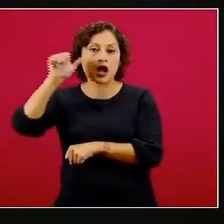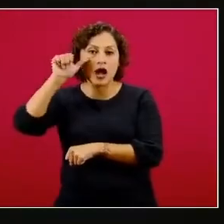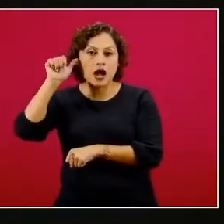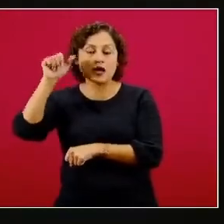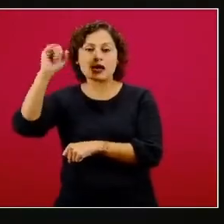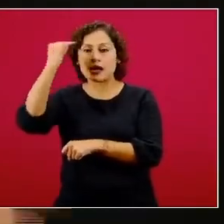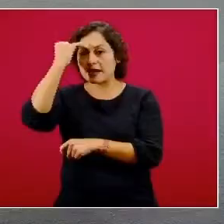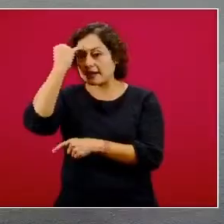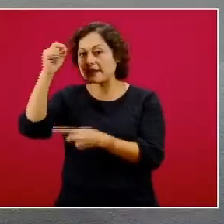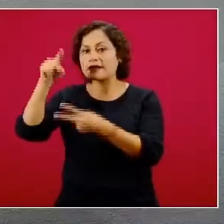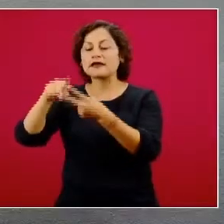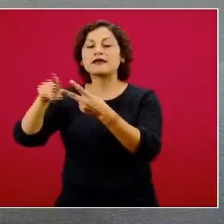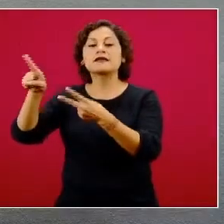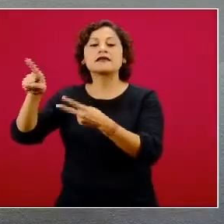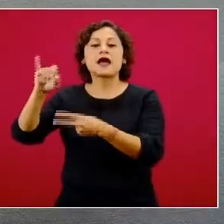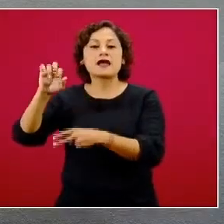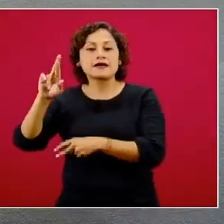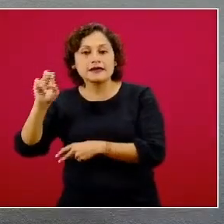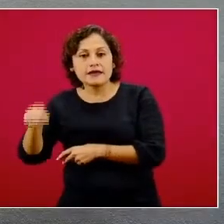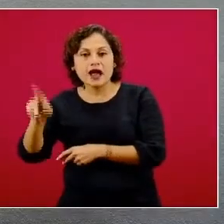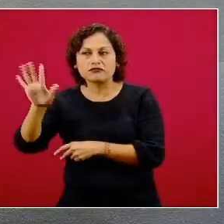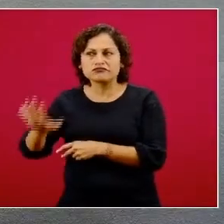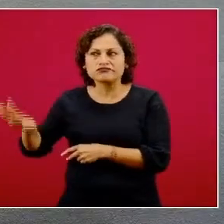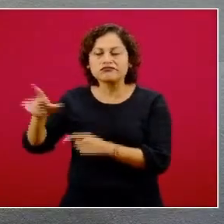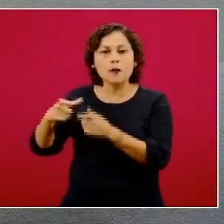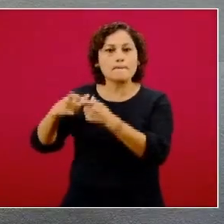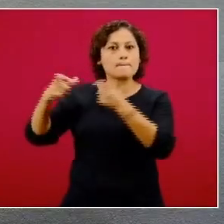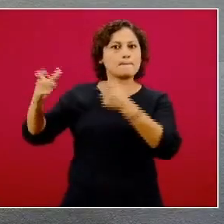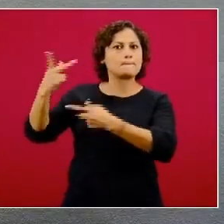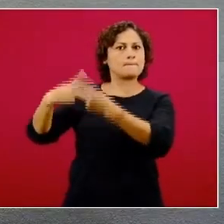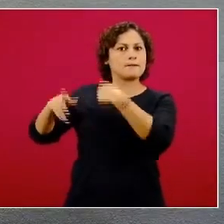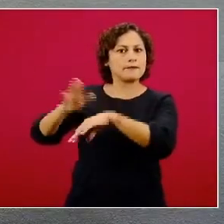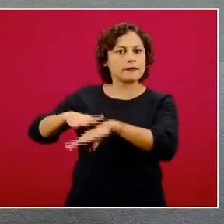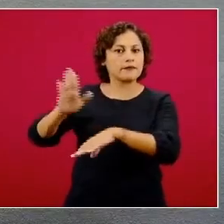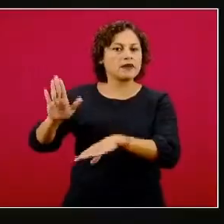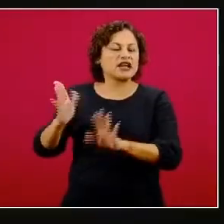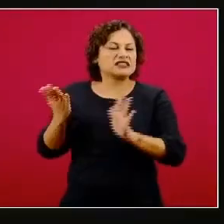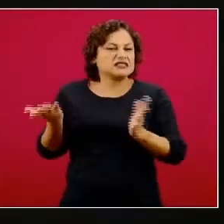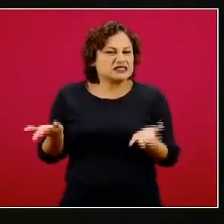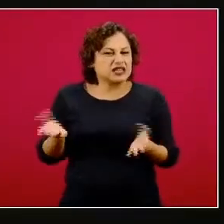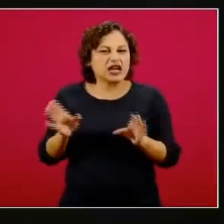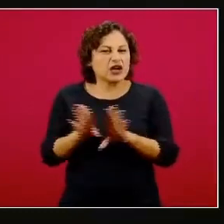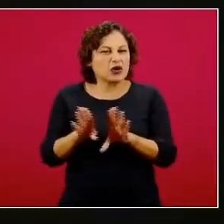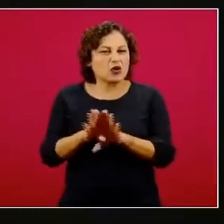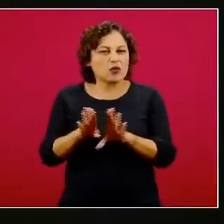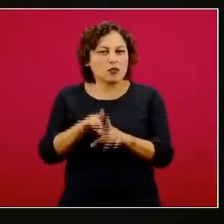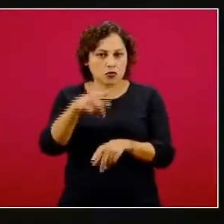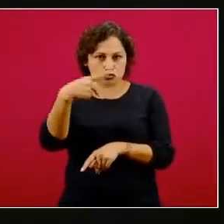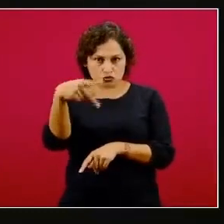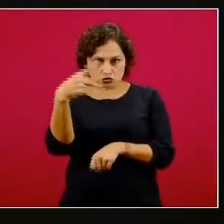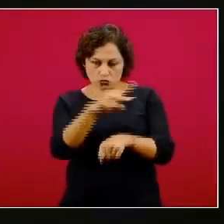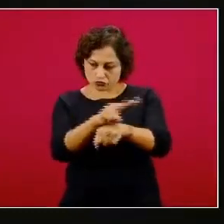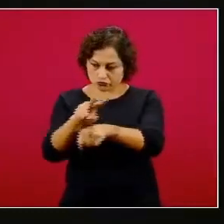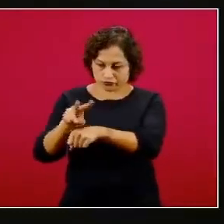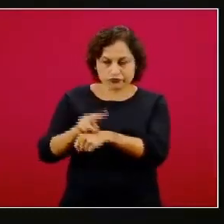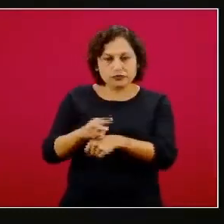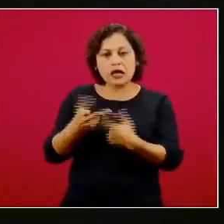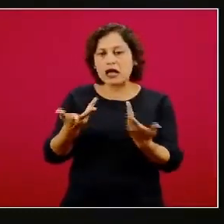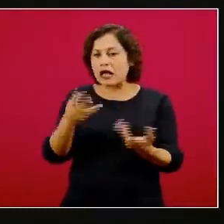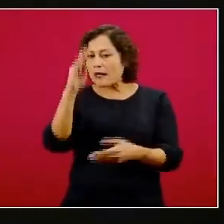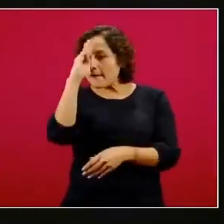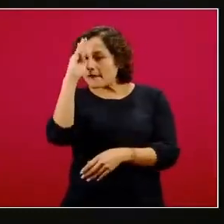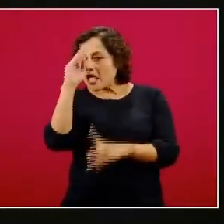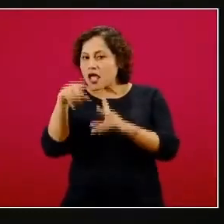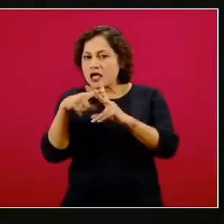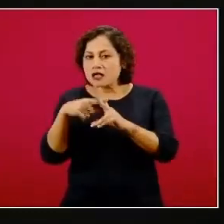Irán y varios que están como por ahí. Entonces, ¿qué previsiones tienen sobre eso? Porque incluso pues todavía todo lo que nos falta bajar